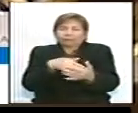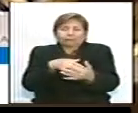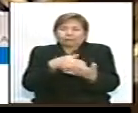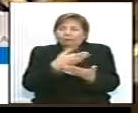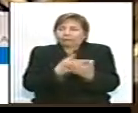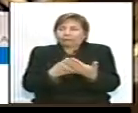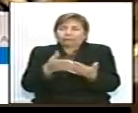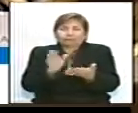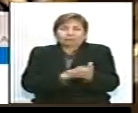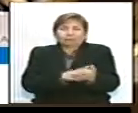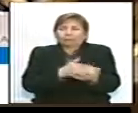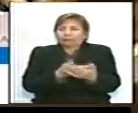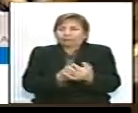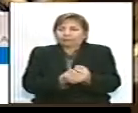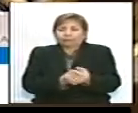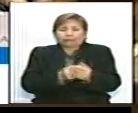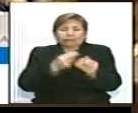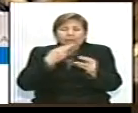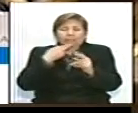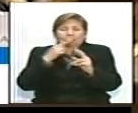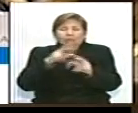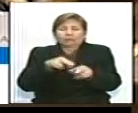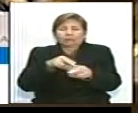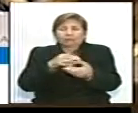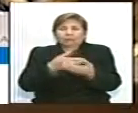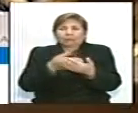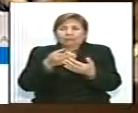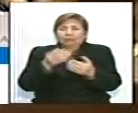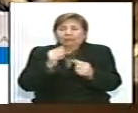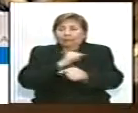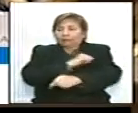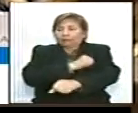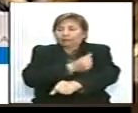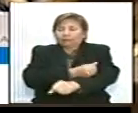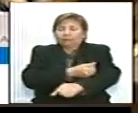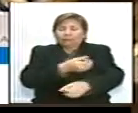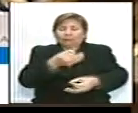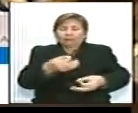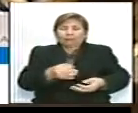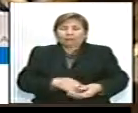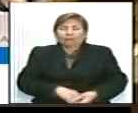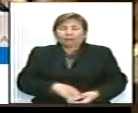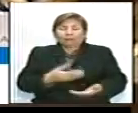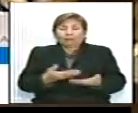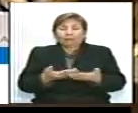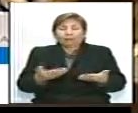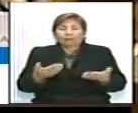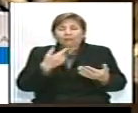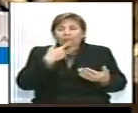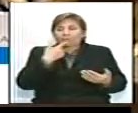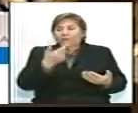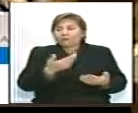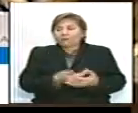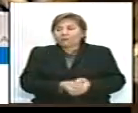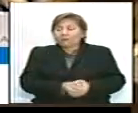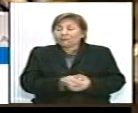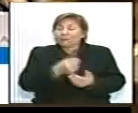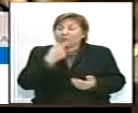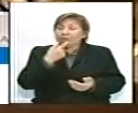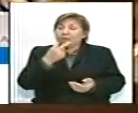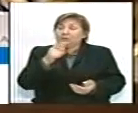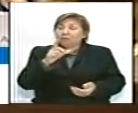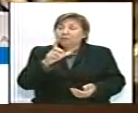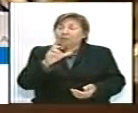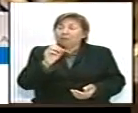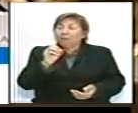hay unos resultados por parte de las autoridades competentes, y se requiere, bien lo ha dicho la congresista Lourdes